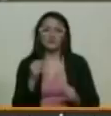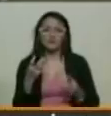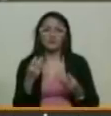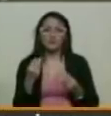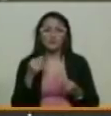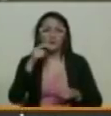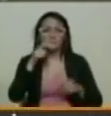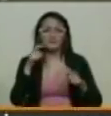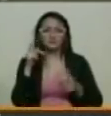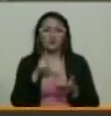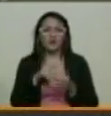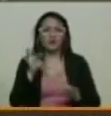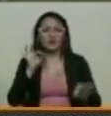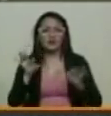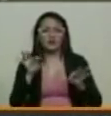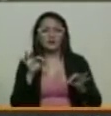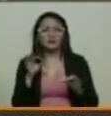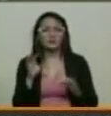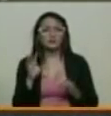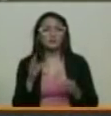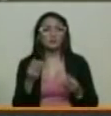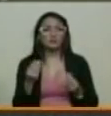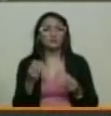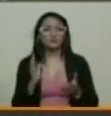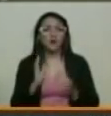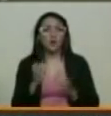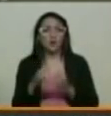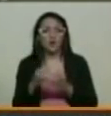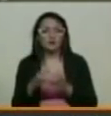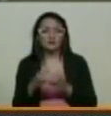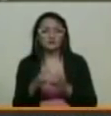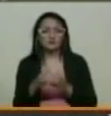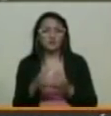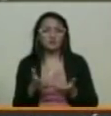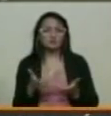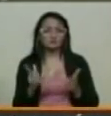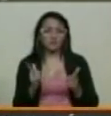muchísimas las organizaciones que están habilitadas